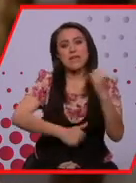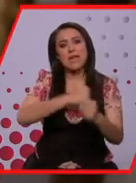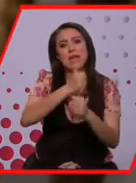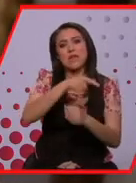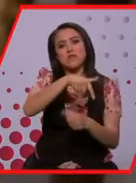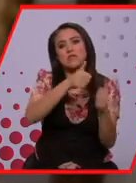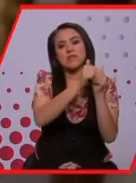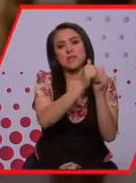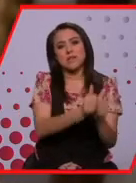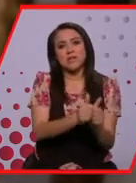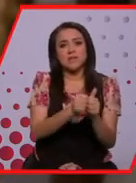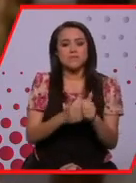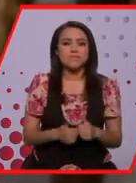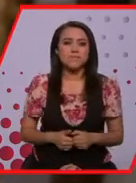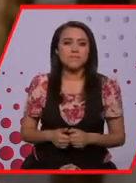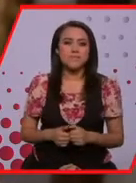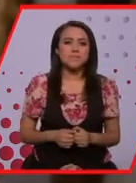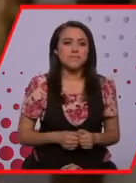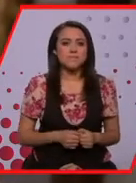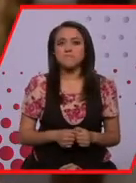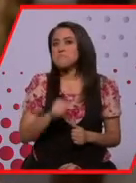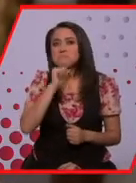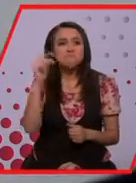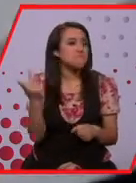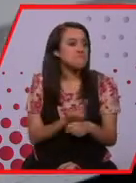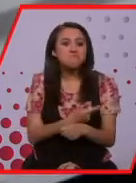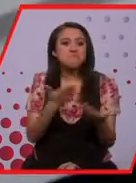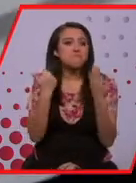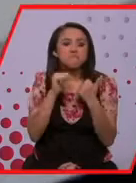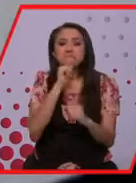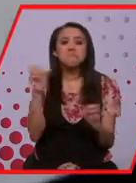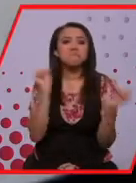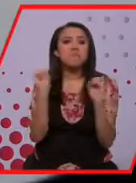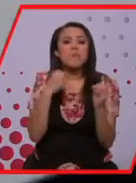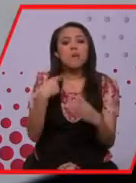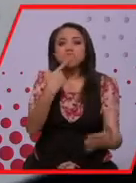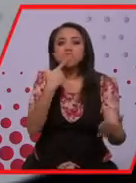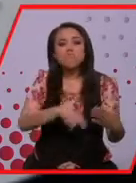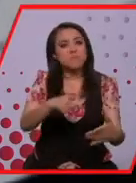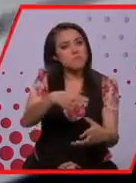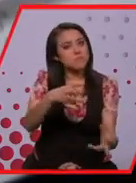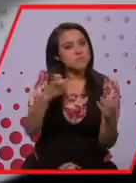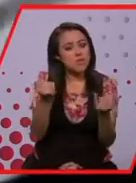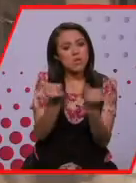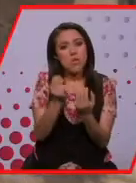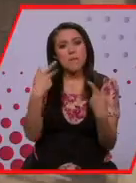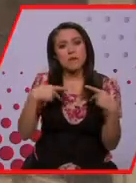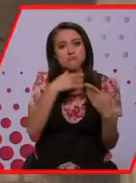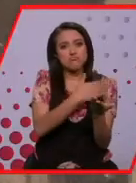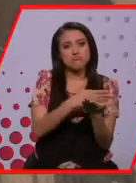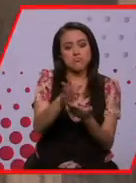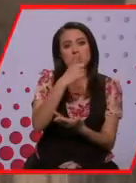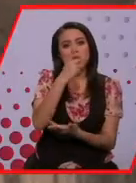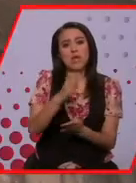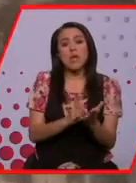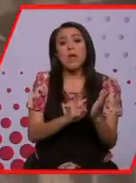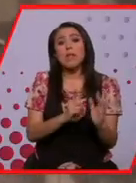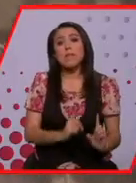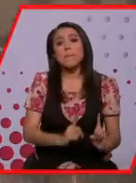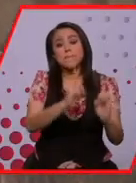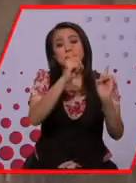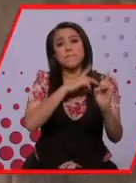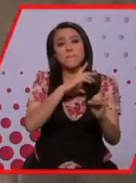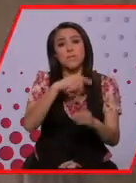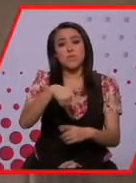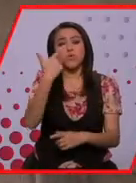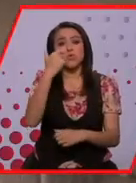aproximadamente de edad, y ya no supimos nada de ella. Interpuso una denuncia por robo y otra por desalojo. El departamento permaneció cerrado hasta el